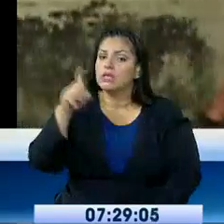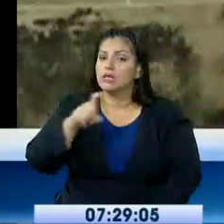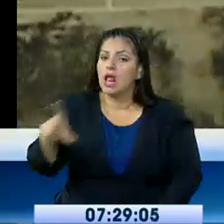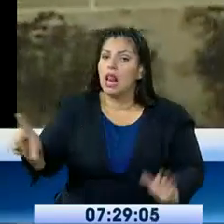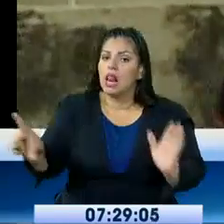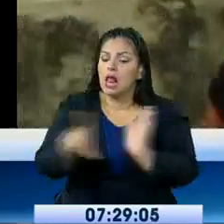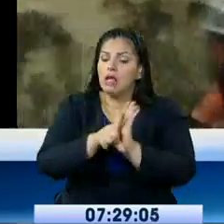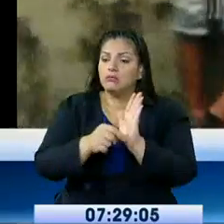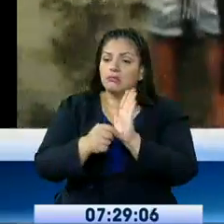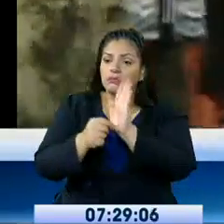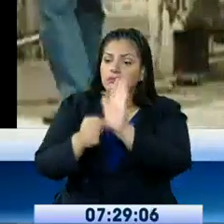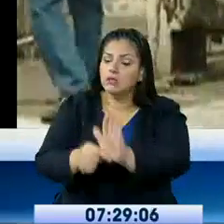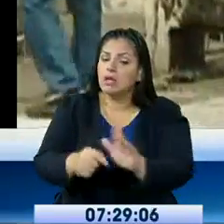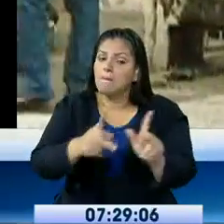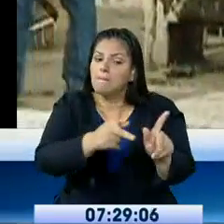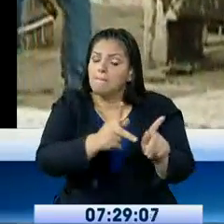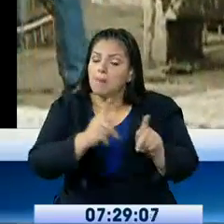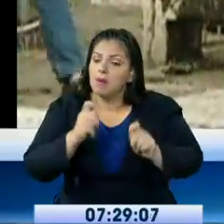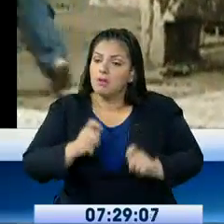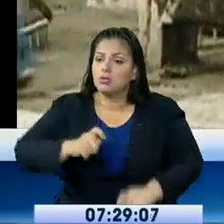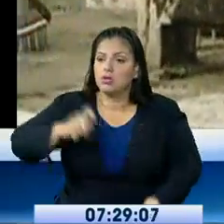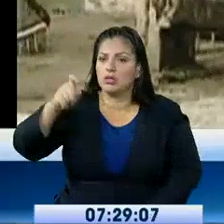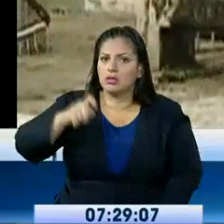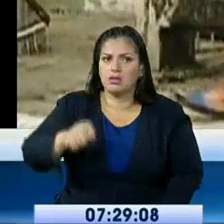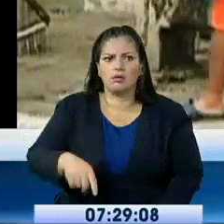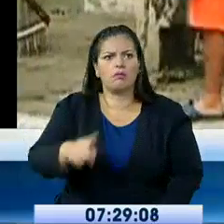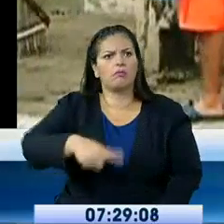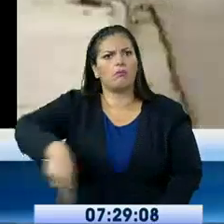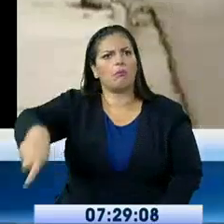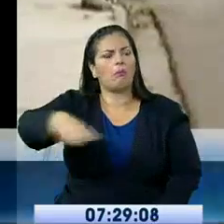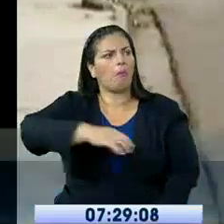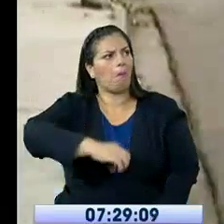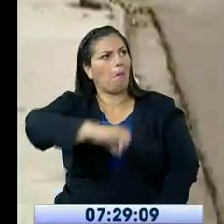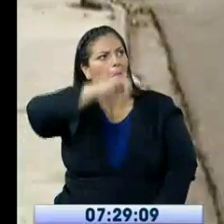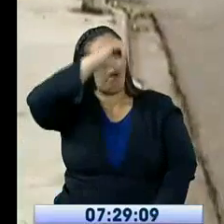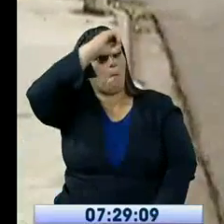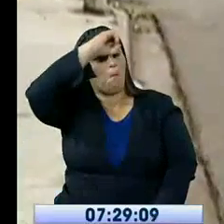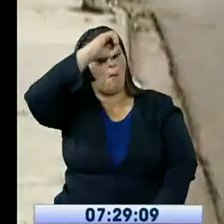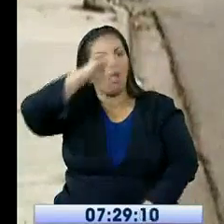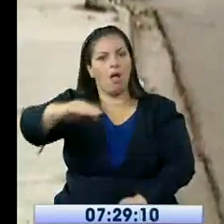alboroso juliano en una sola casa, informó Jorge Escobar.